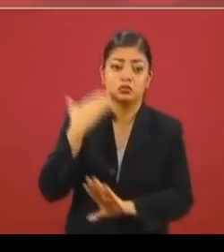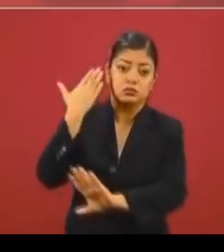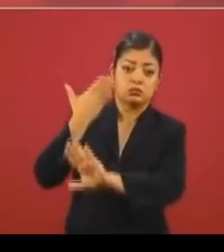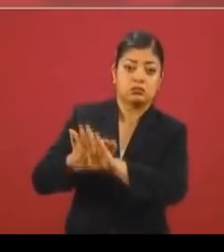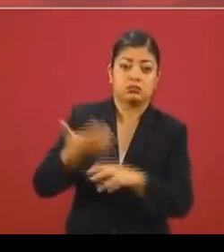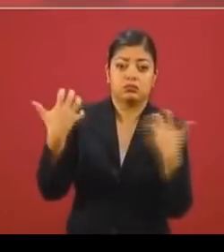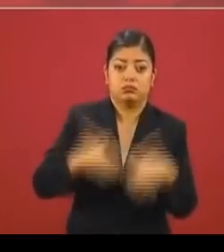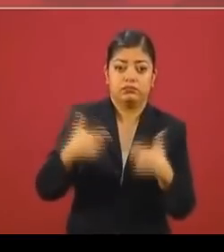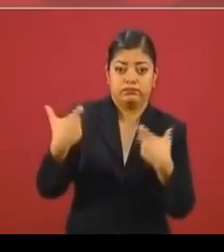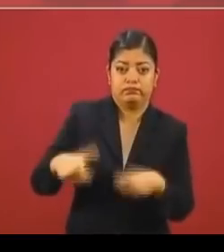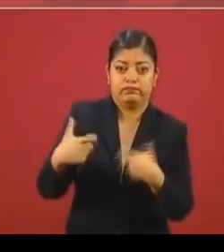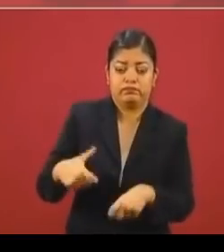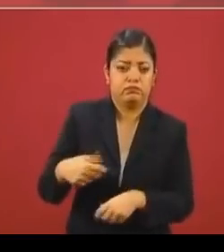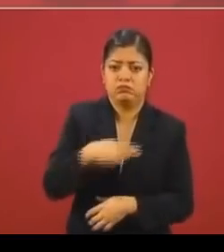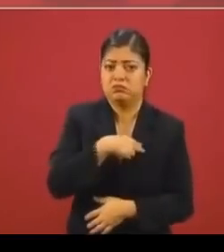empresarios.